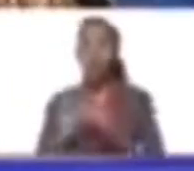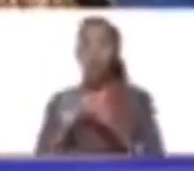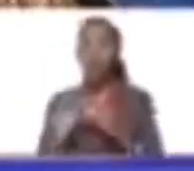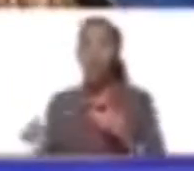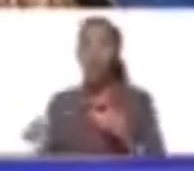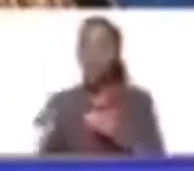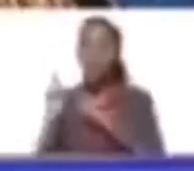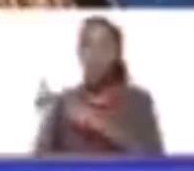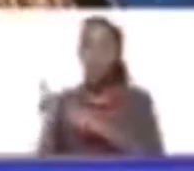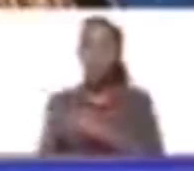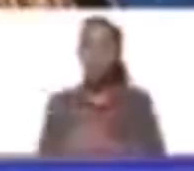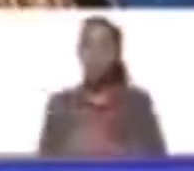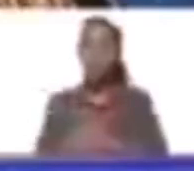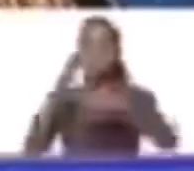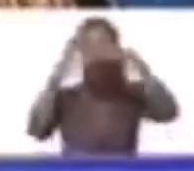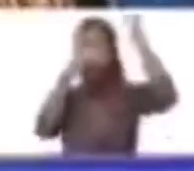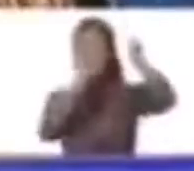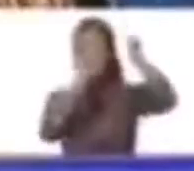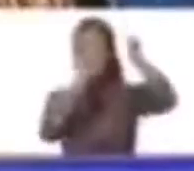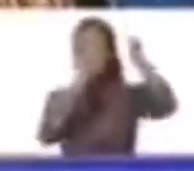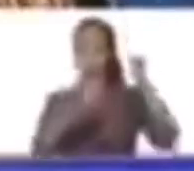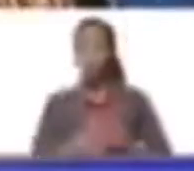permanente. Los embajadores,